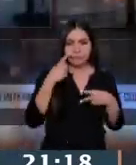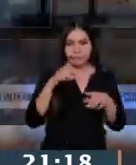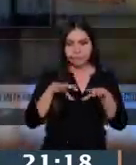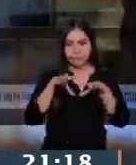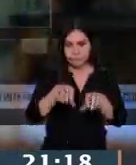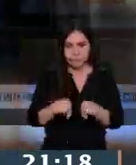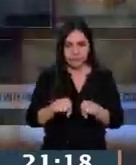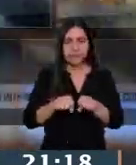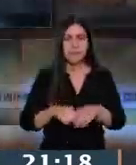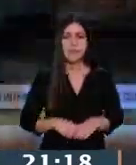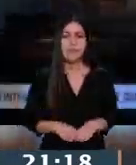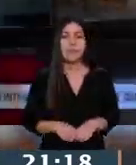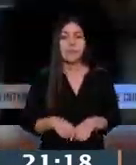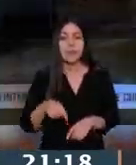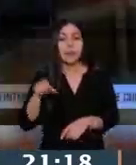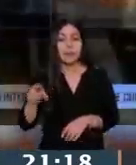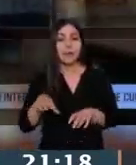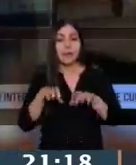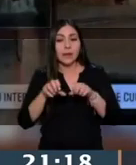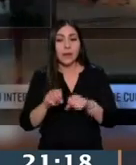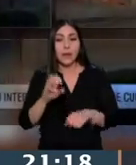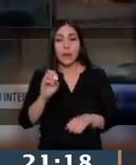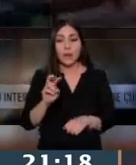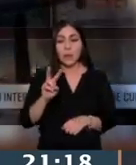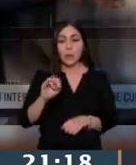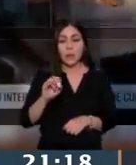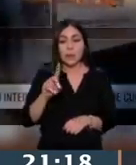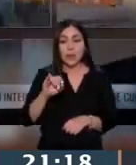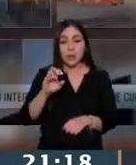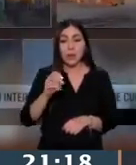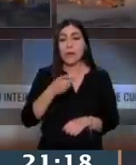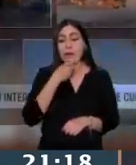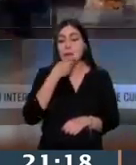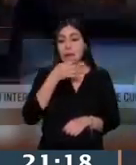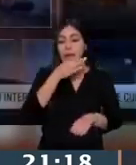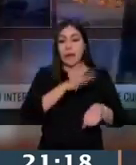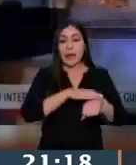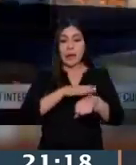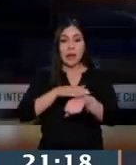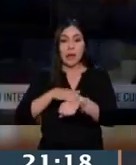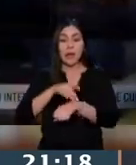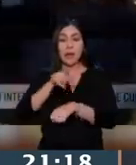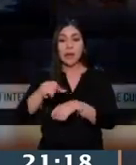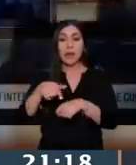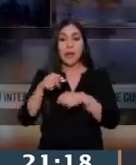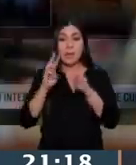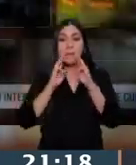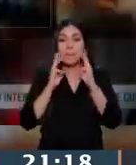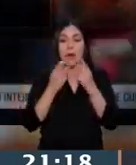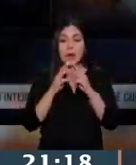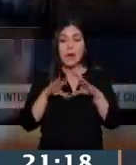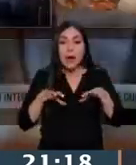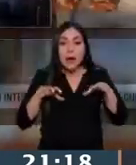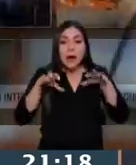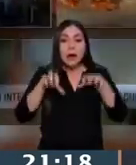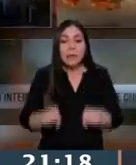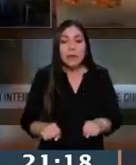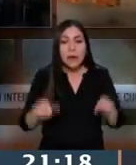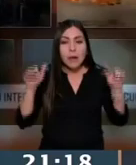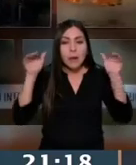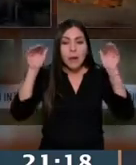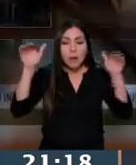la captura de Ovidio Guzmán, grupos de la delincuencia organizada tomaron el Aeropuerto Internacional de Culiacán.